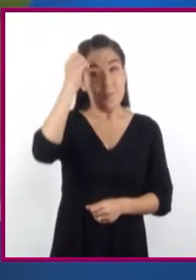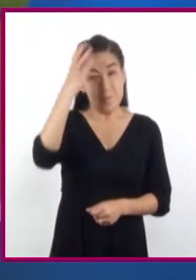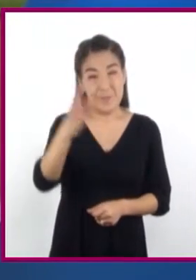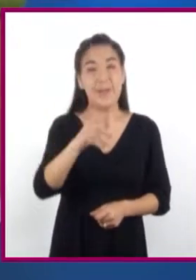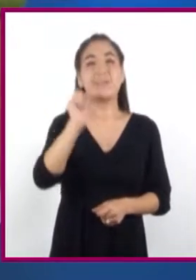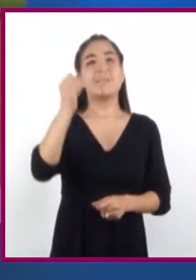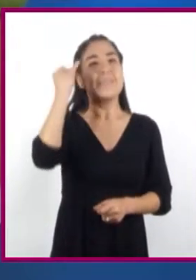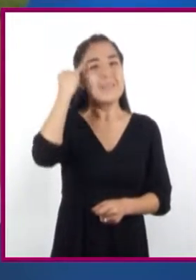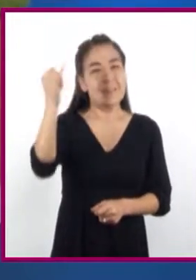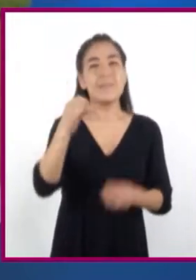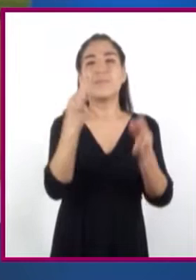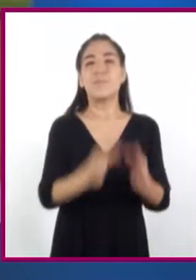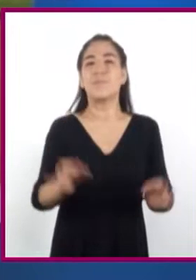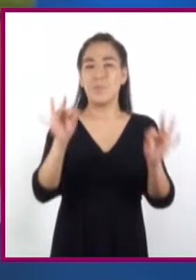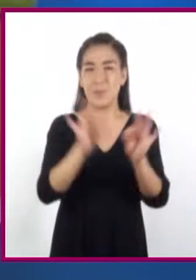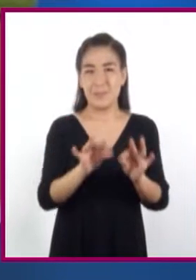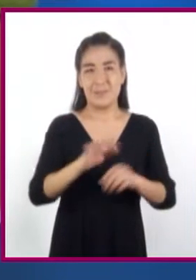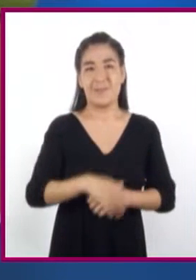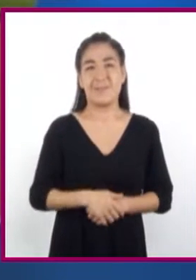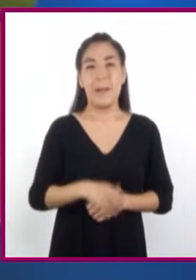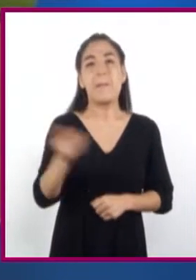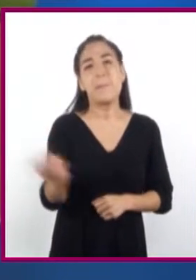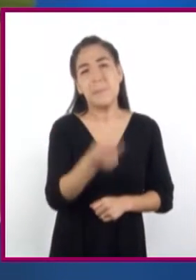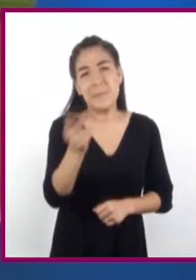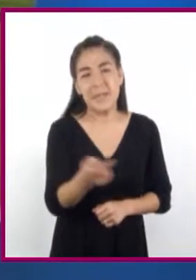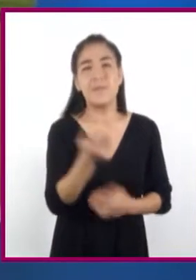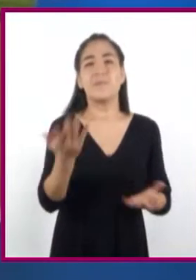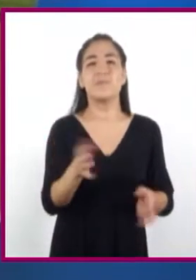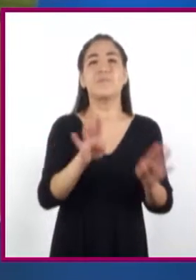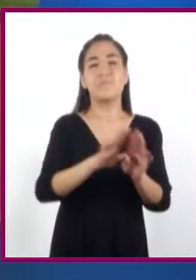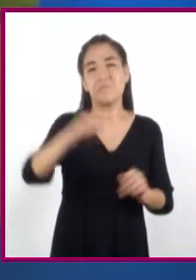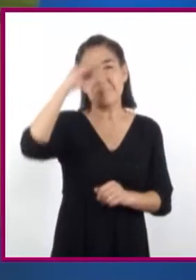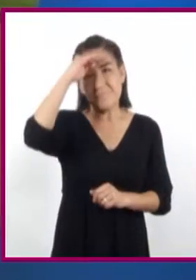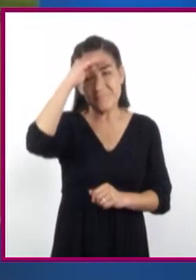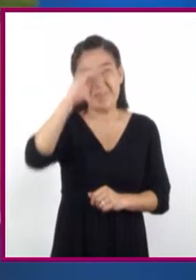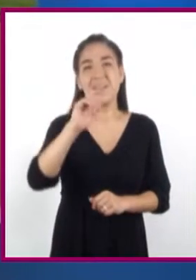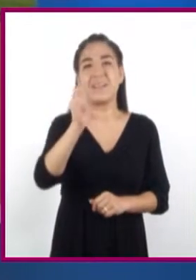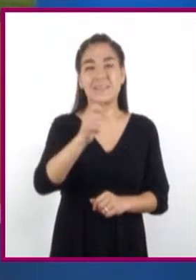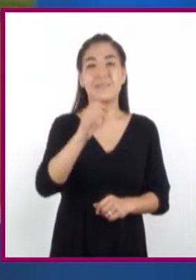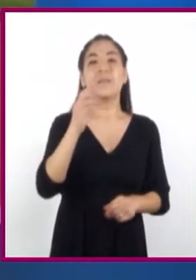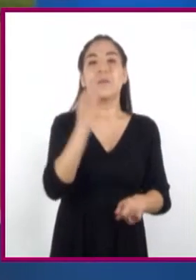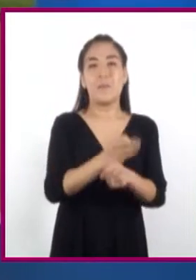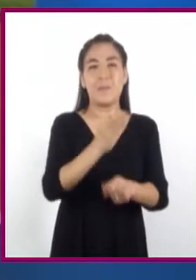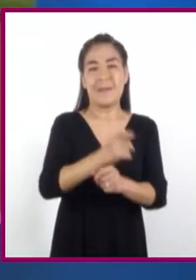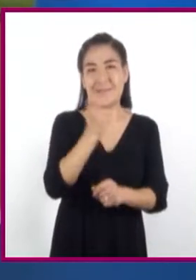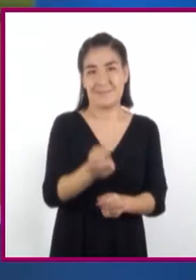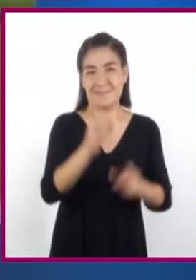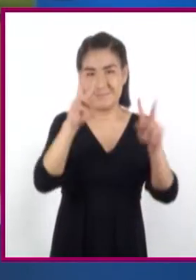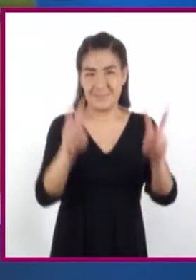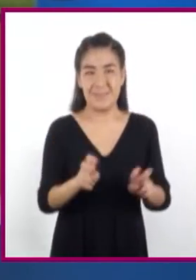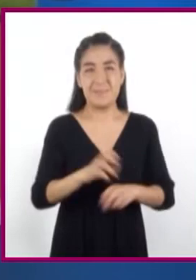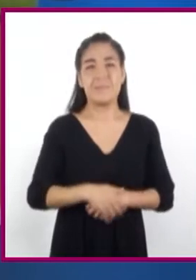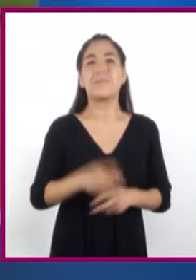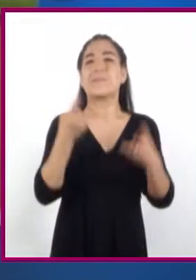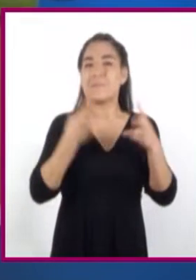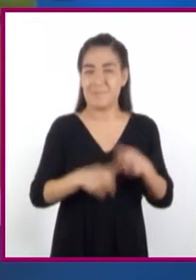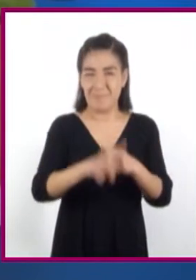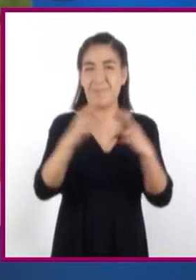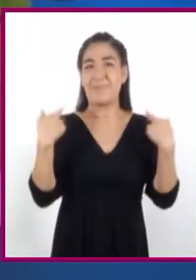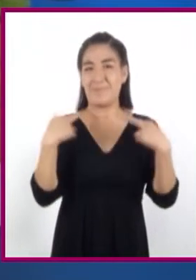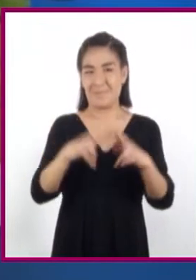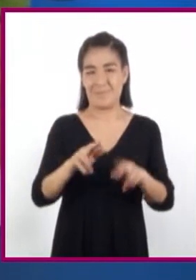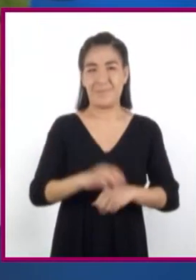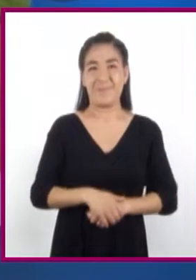las ideas principales, preguntas y reflexiones que surjan a partir de este tema. ¡Comencemos,